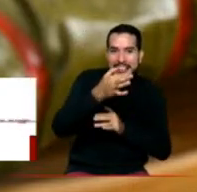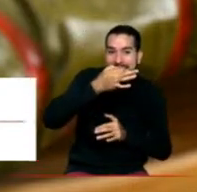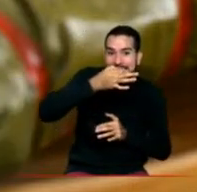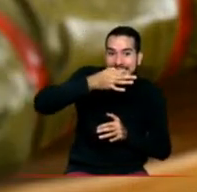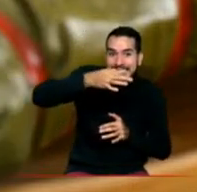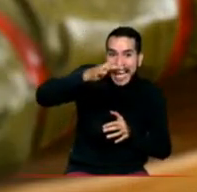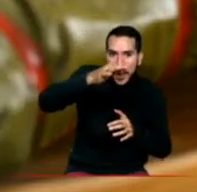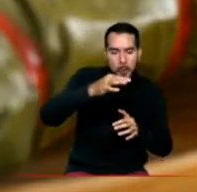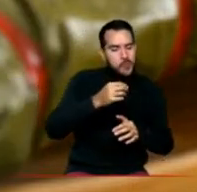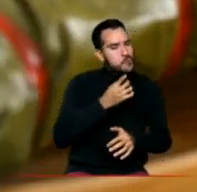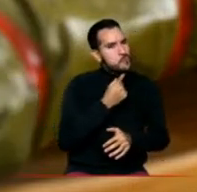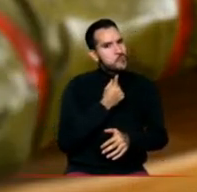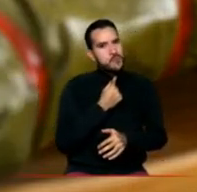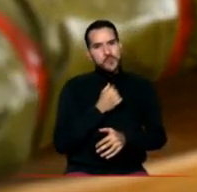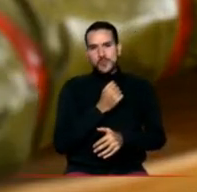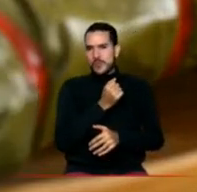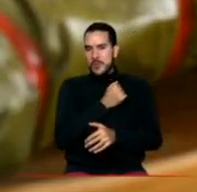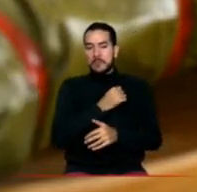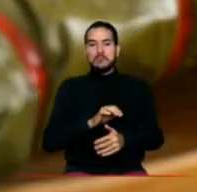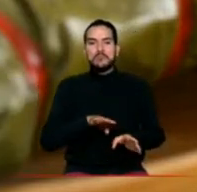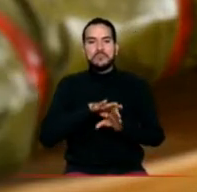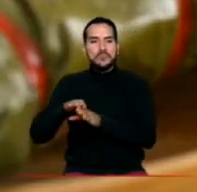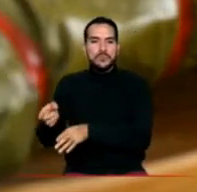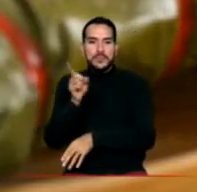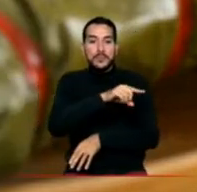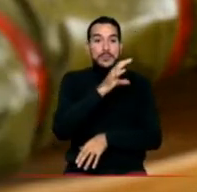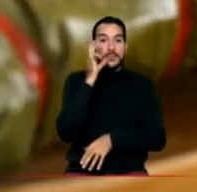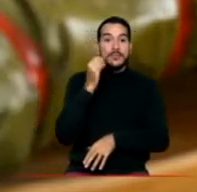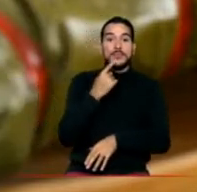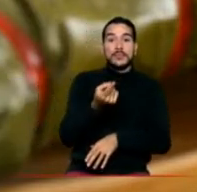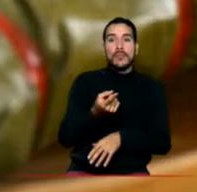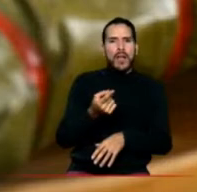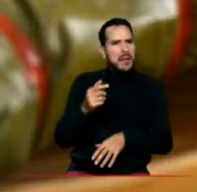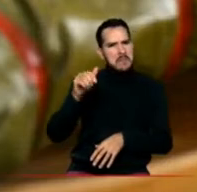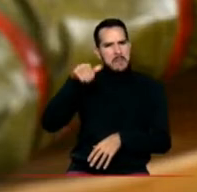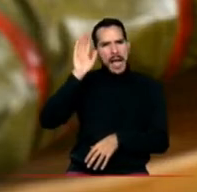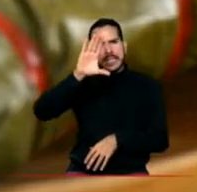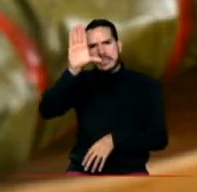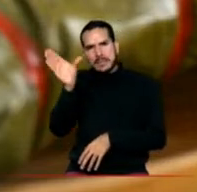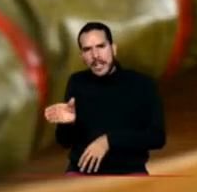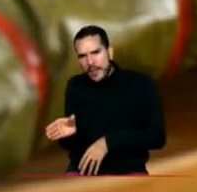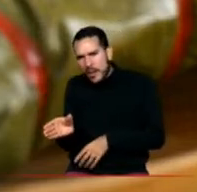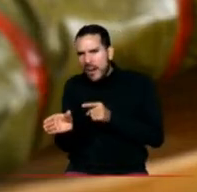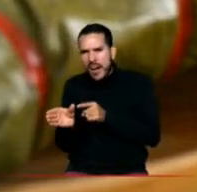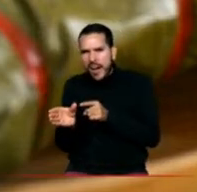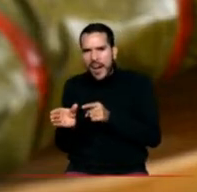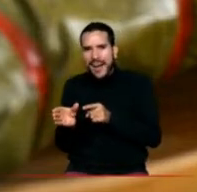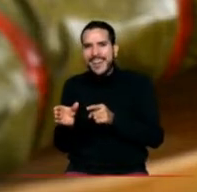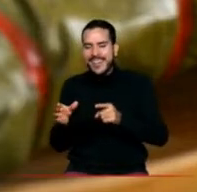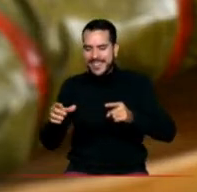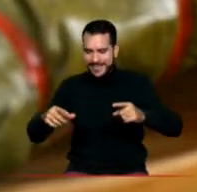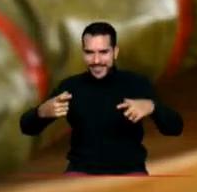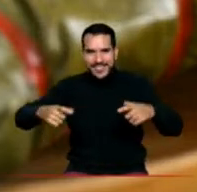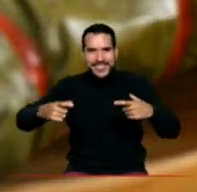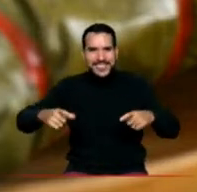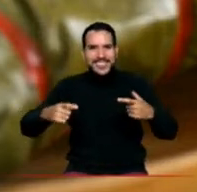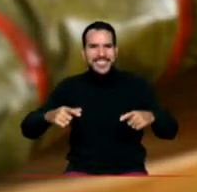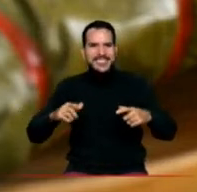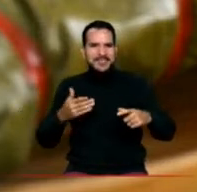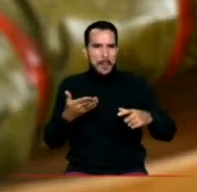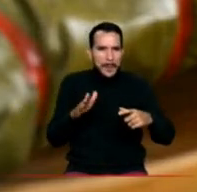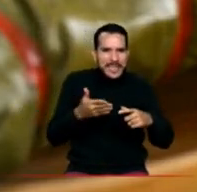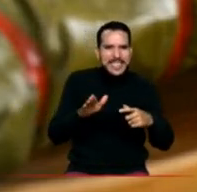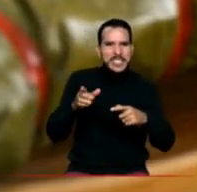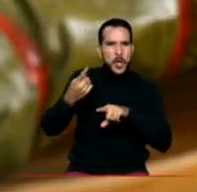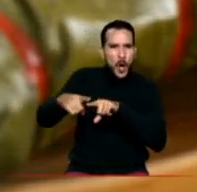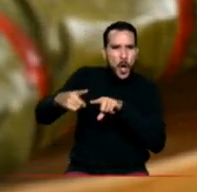Carlos Jurado dice que el plato autóctono de nuestro Pacífico que más recomienda es la cazuela de mariscos, y por aquí otra María dice que el